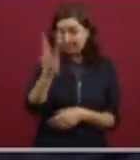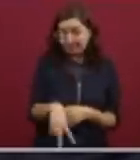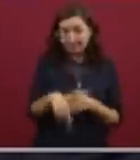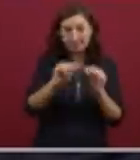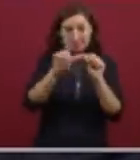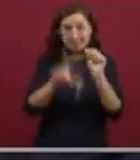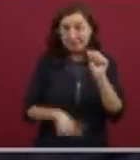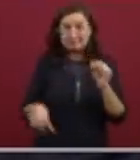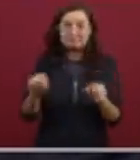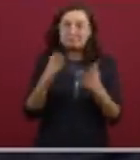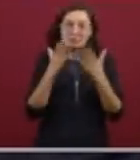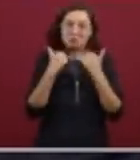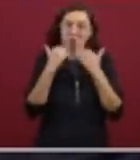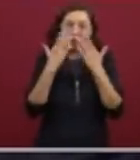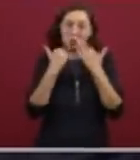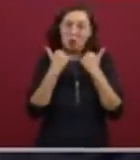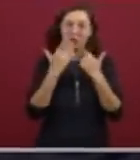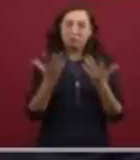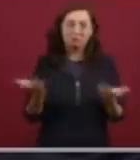es otra